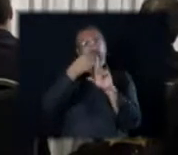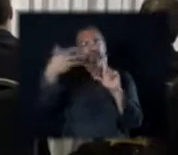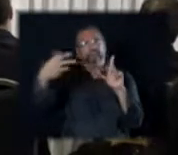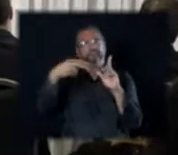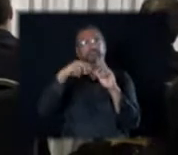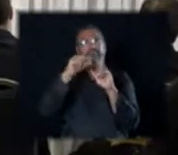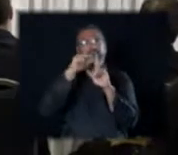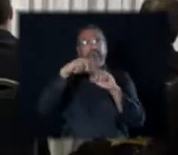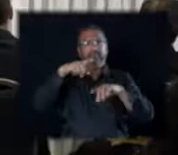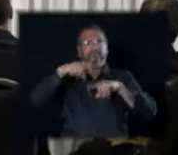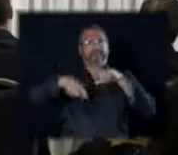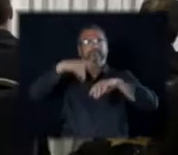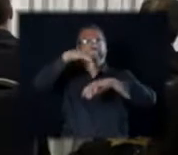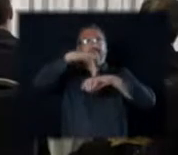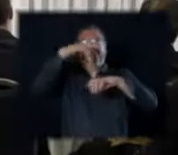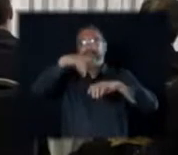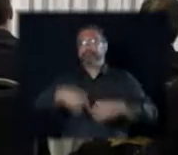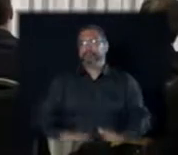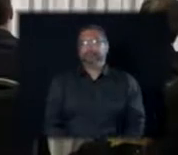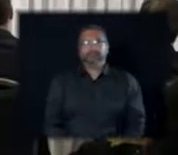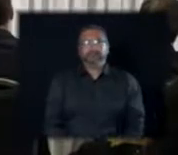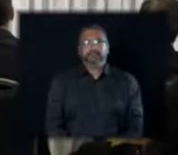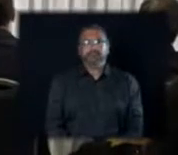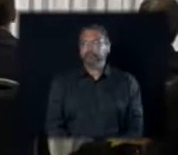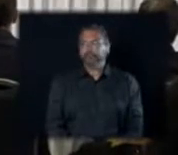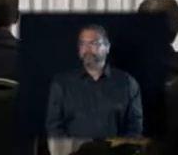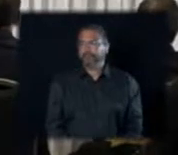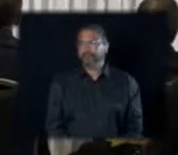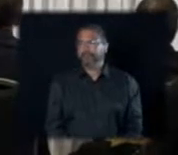recursos disponibles, disponibilidad de fondos en el futuro.